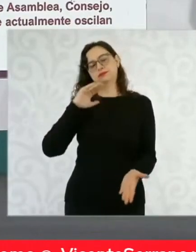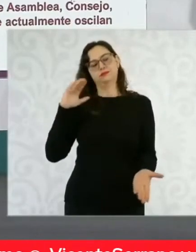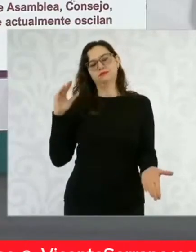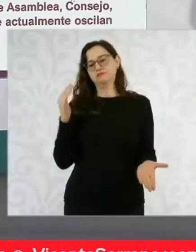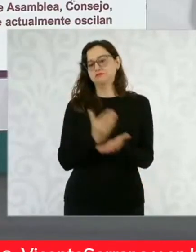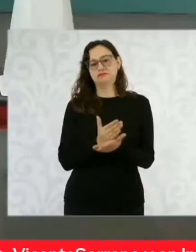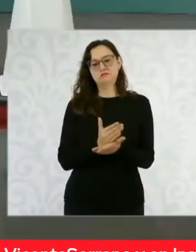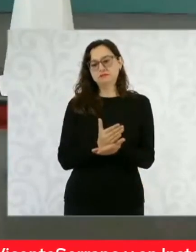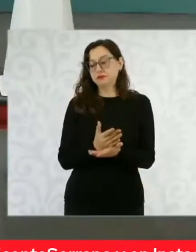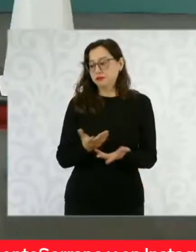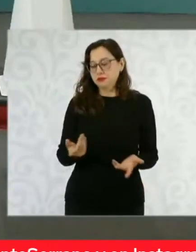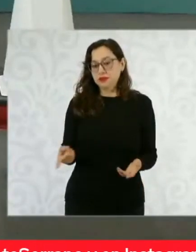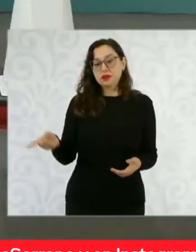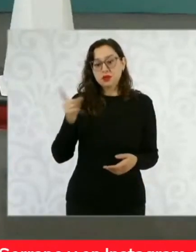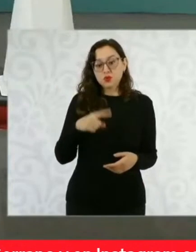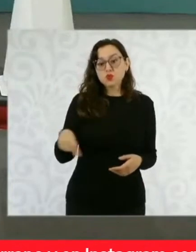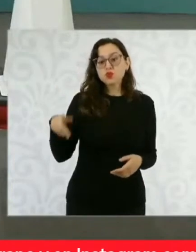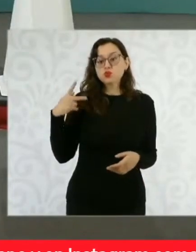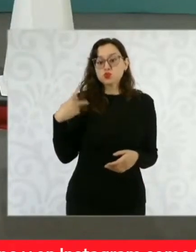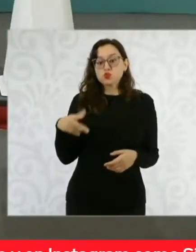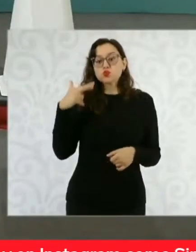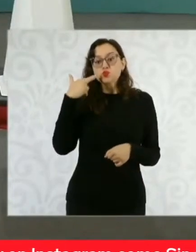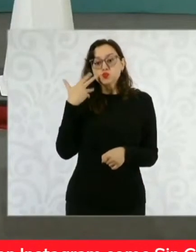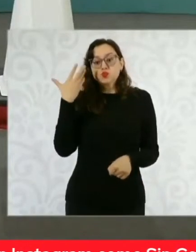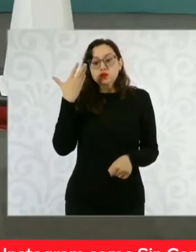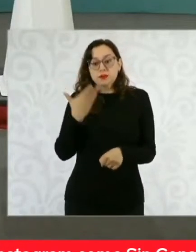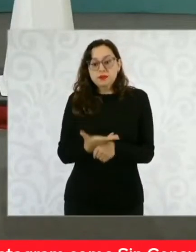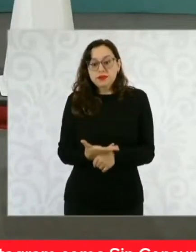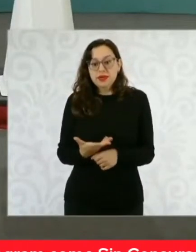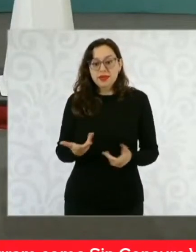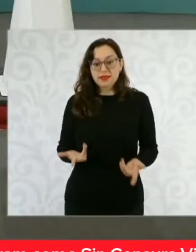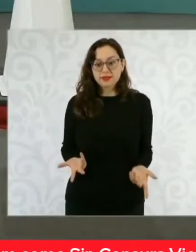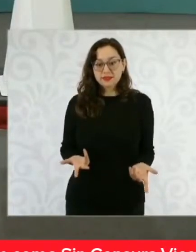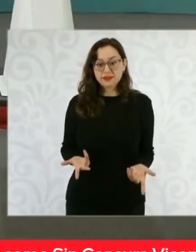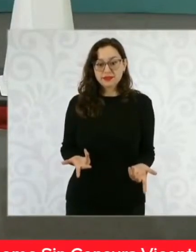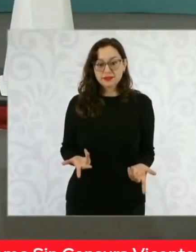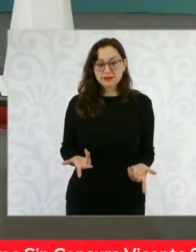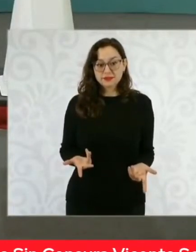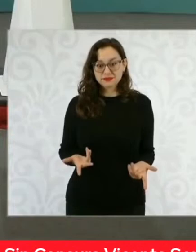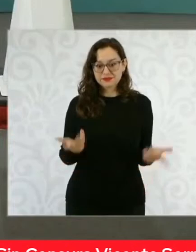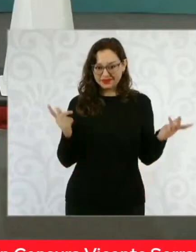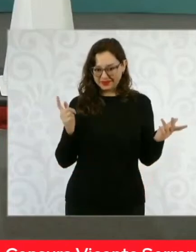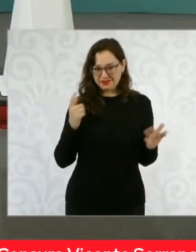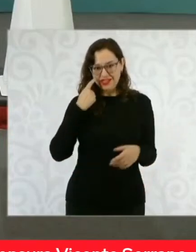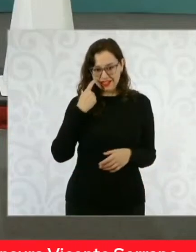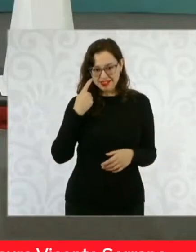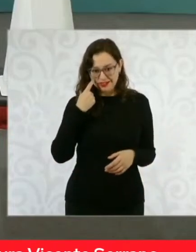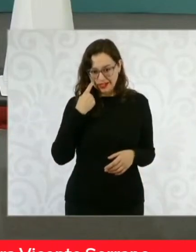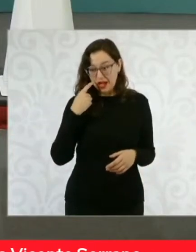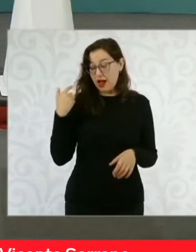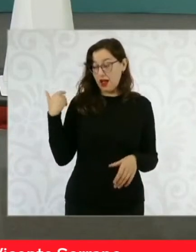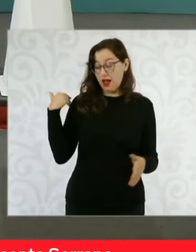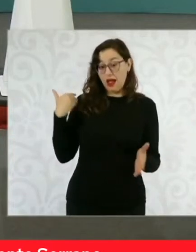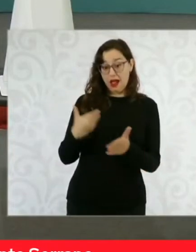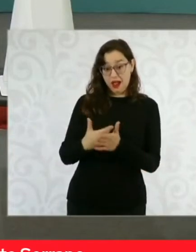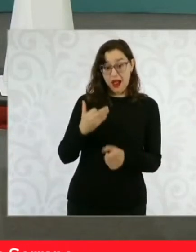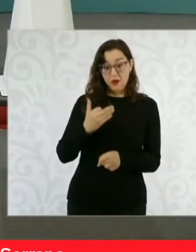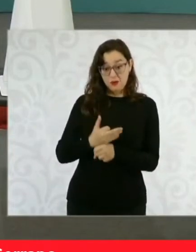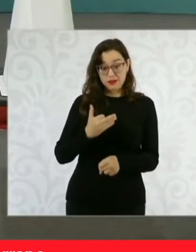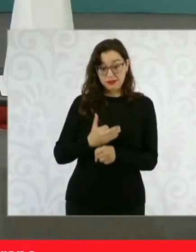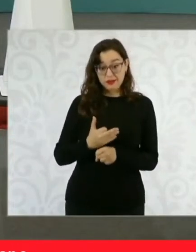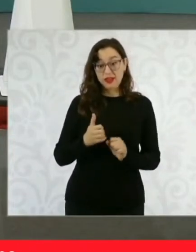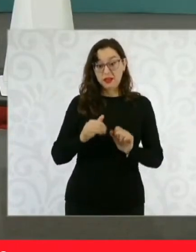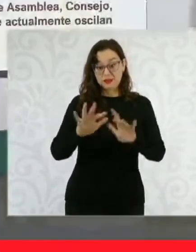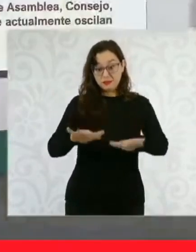los integrantes de los sectores. Cada uno de los integrantes que asiste a una asamblea,